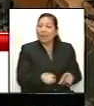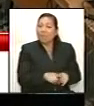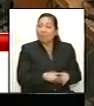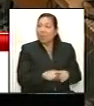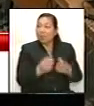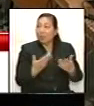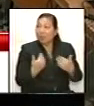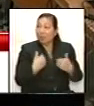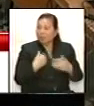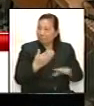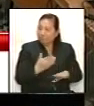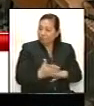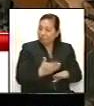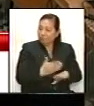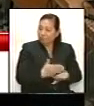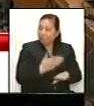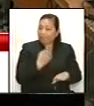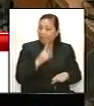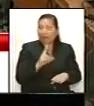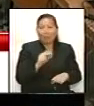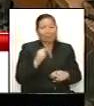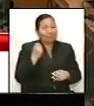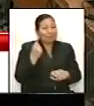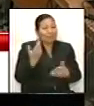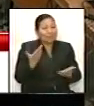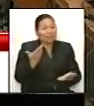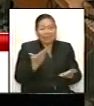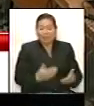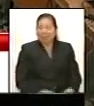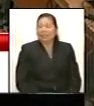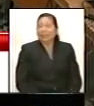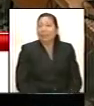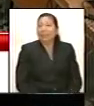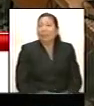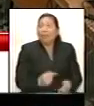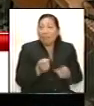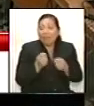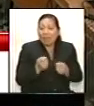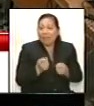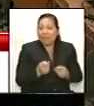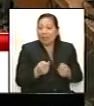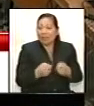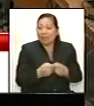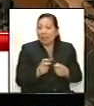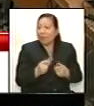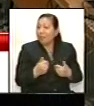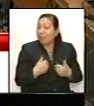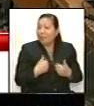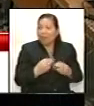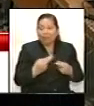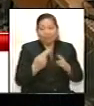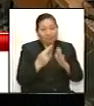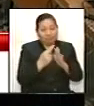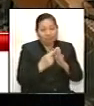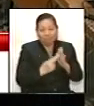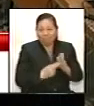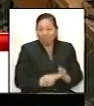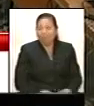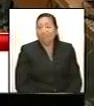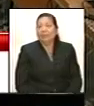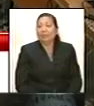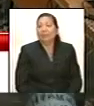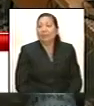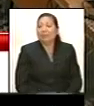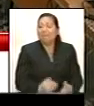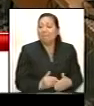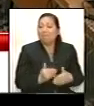donde tienen que desarrollar las capacidades para no entender que los acosos por entornos digitales no tienen una reglamentación. En grado